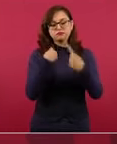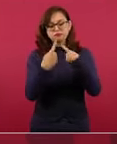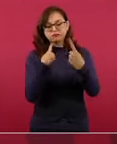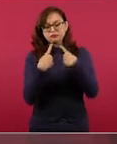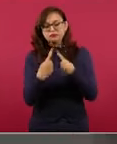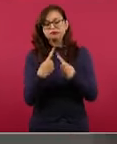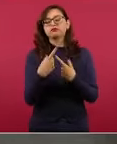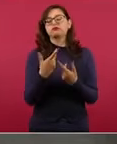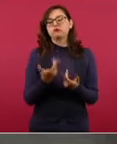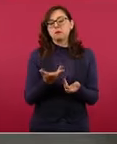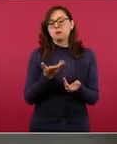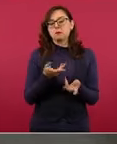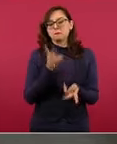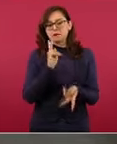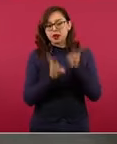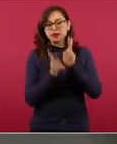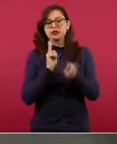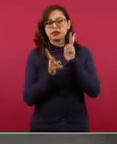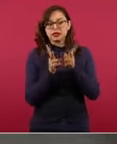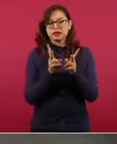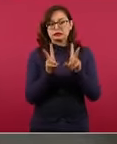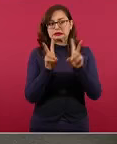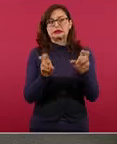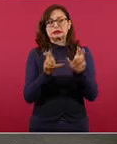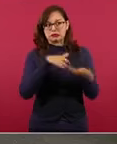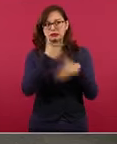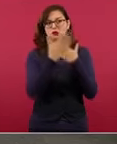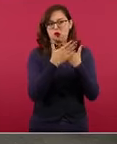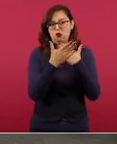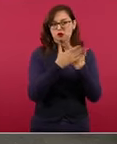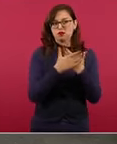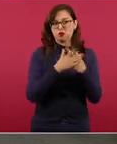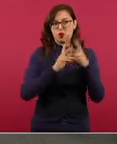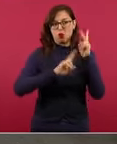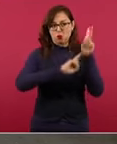sobre este asunto